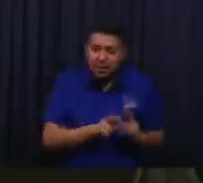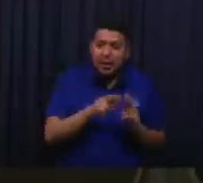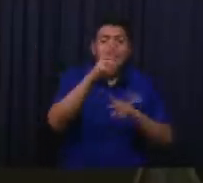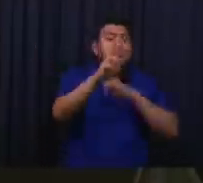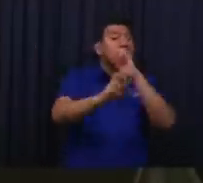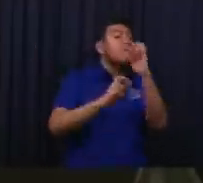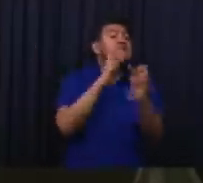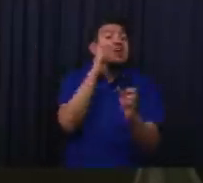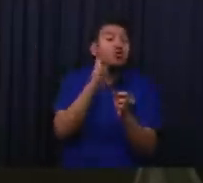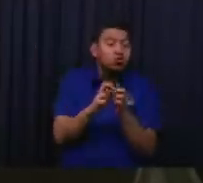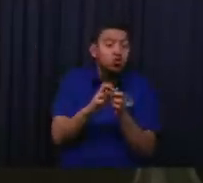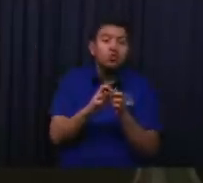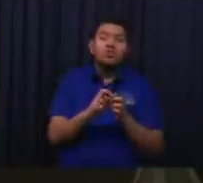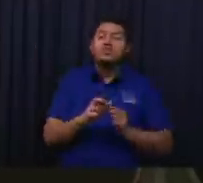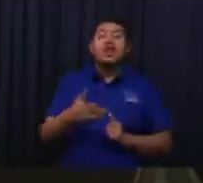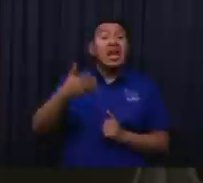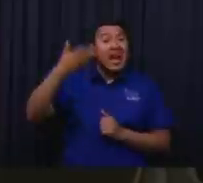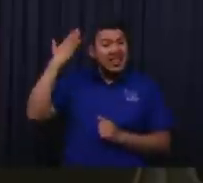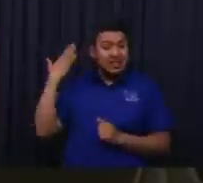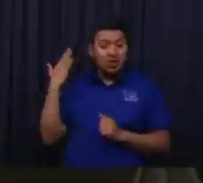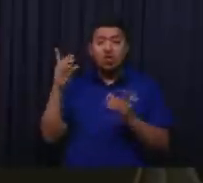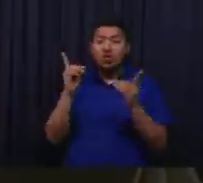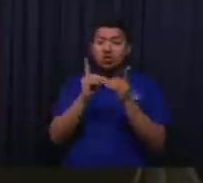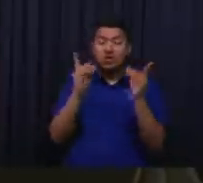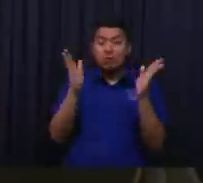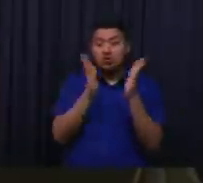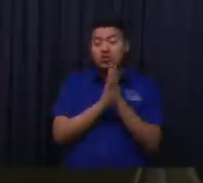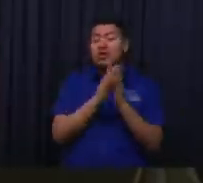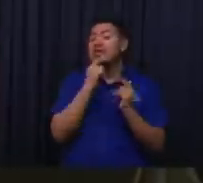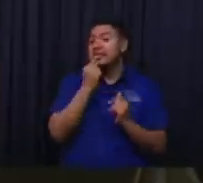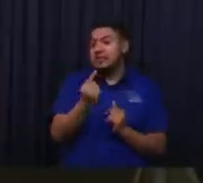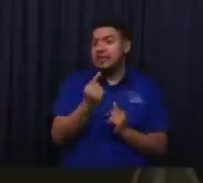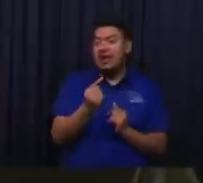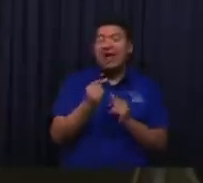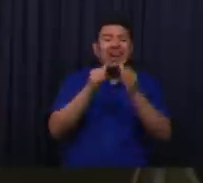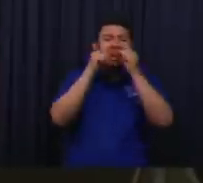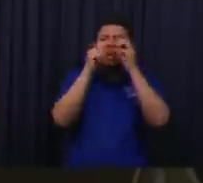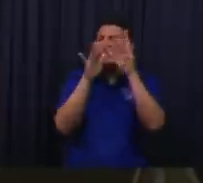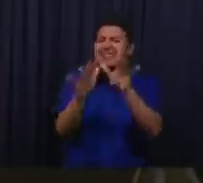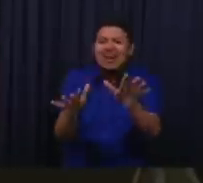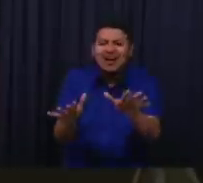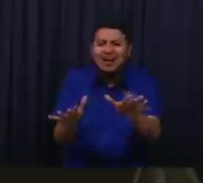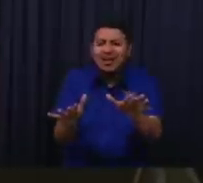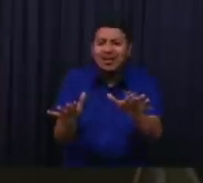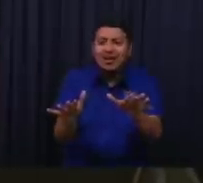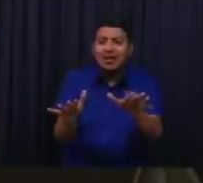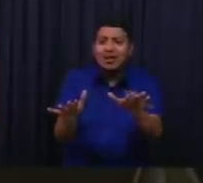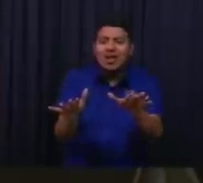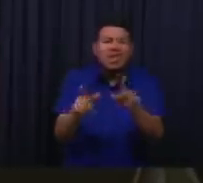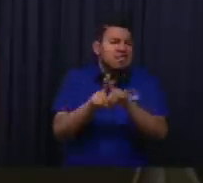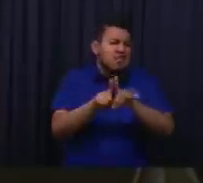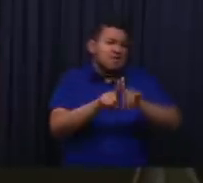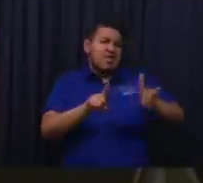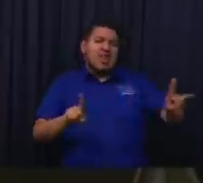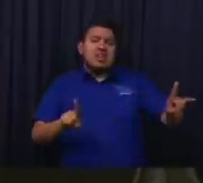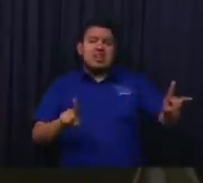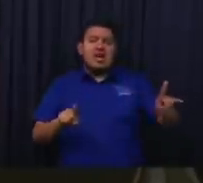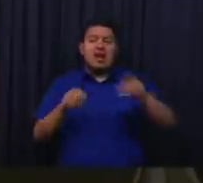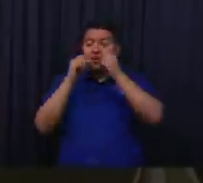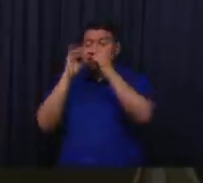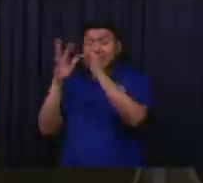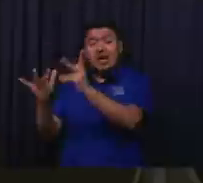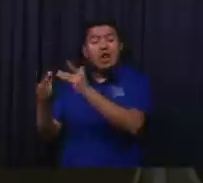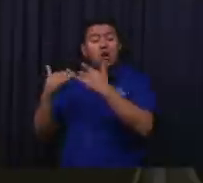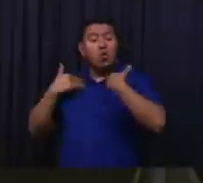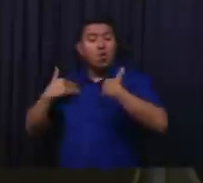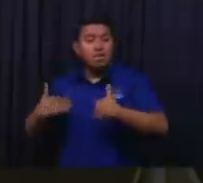administración, yo le decía que la sangre de Cristo no tiene nada que ver con sangre humana, sino que